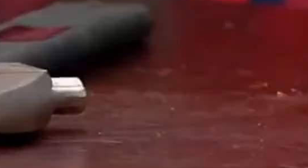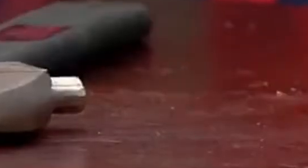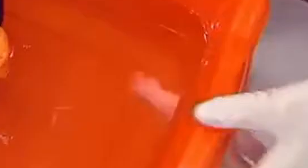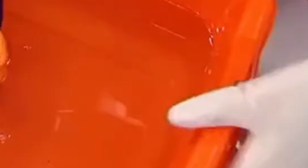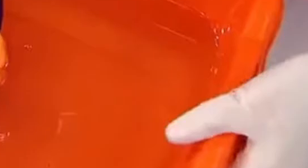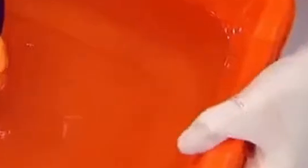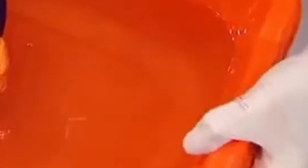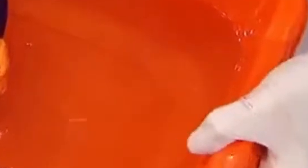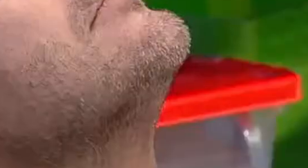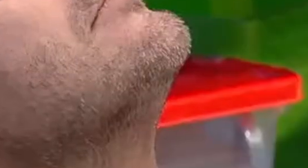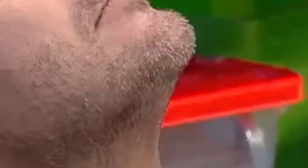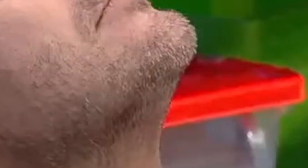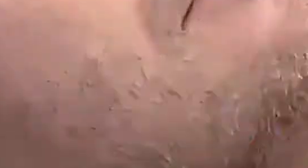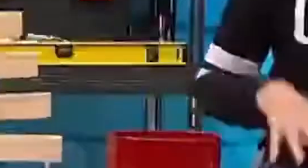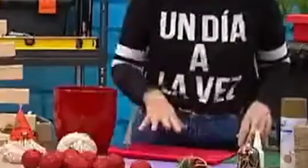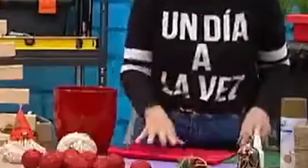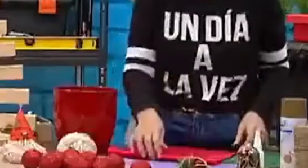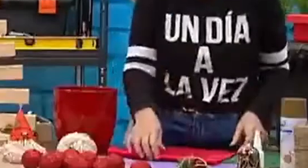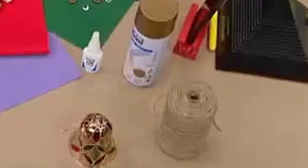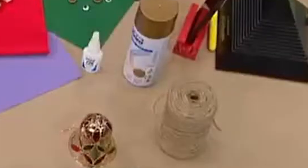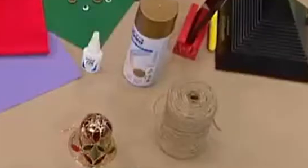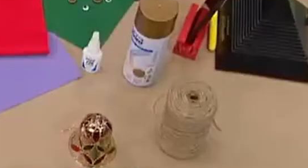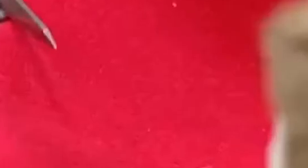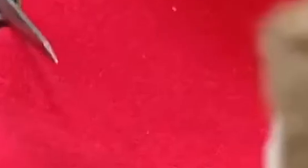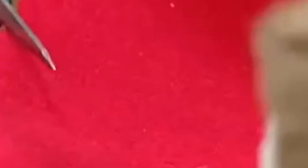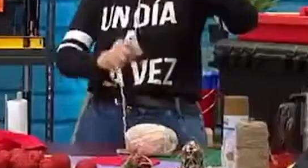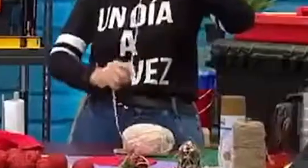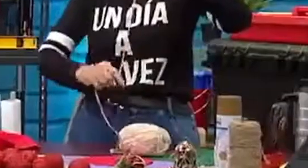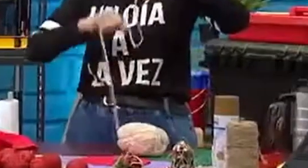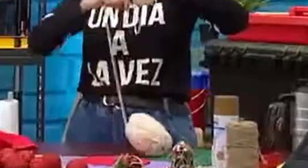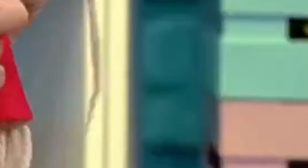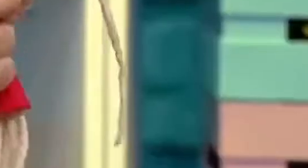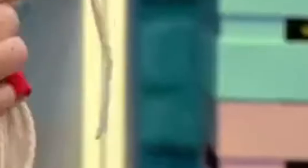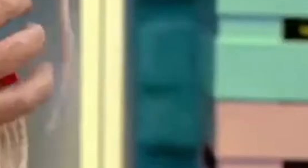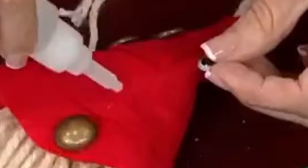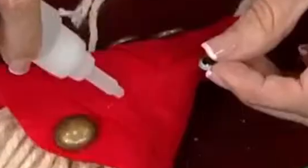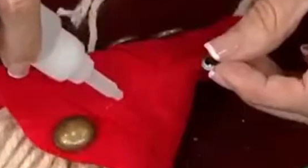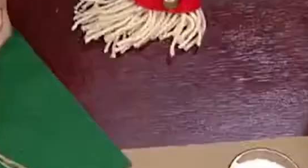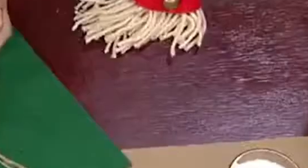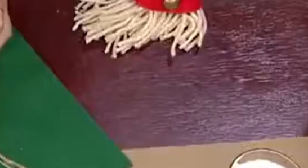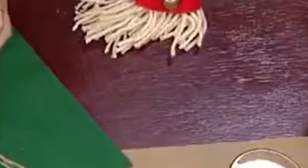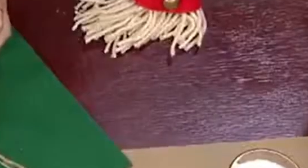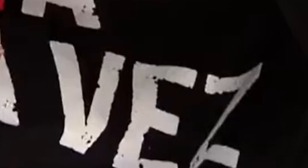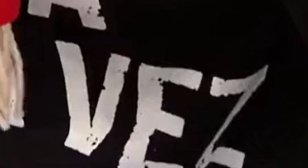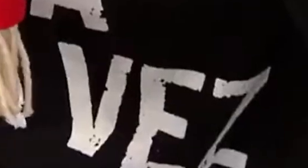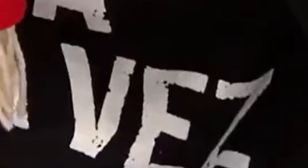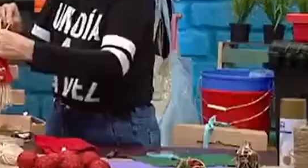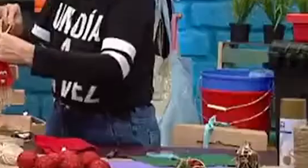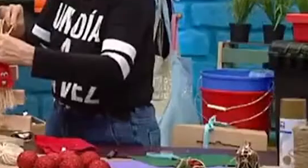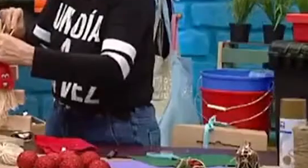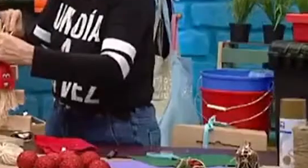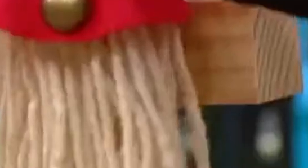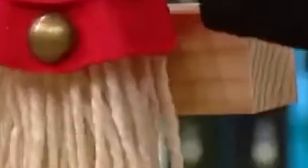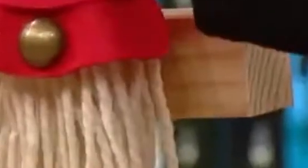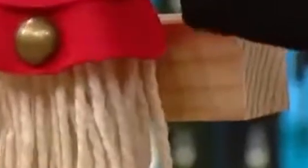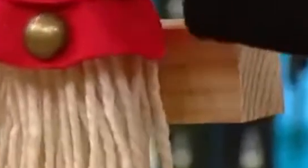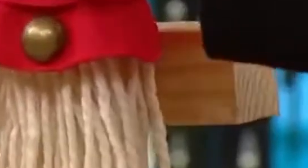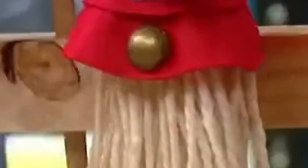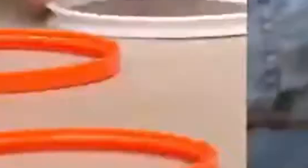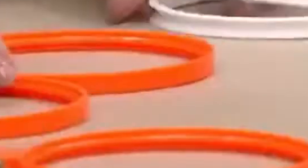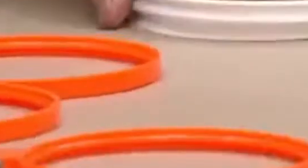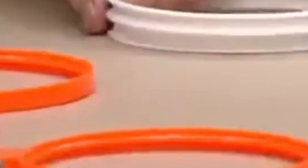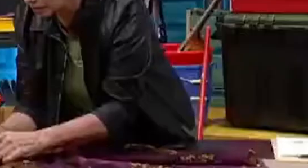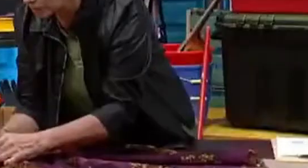de muchos consejos útiles, Almendra te enseñará cómo elaborar un original adorno para tu árbol navideño, un